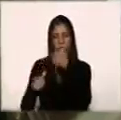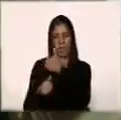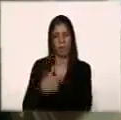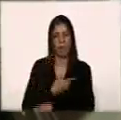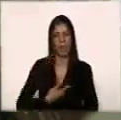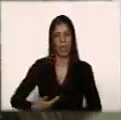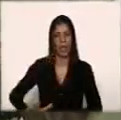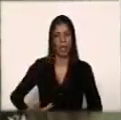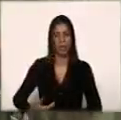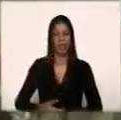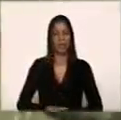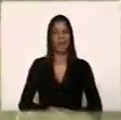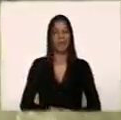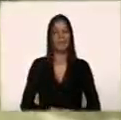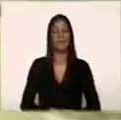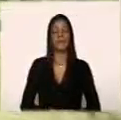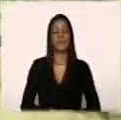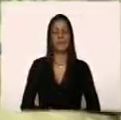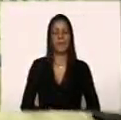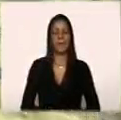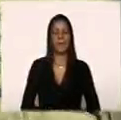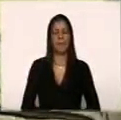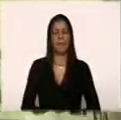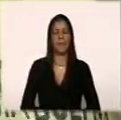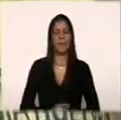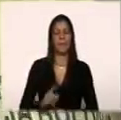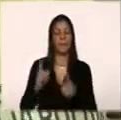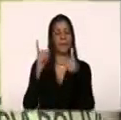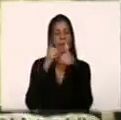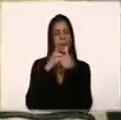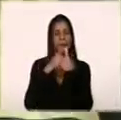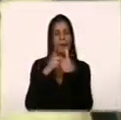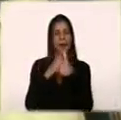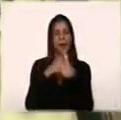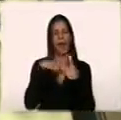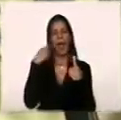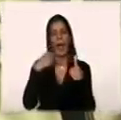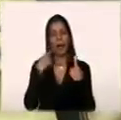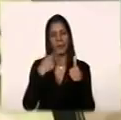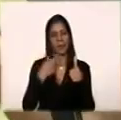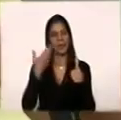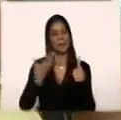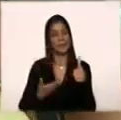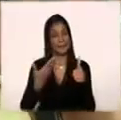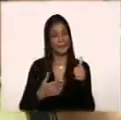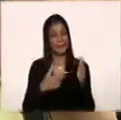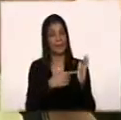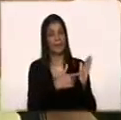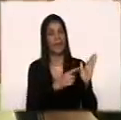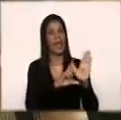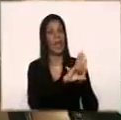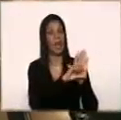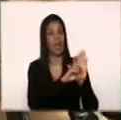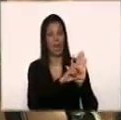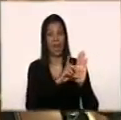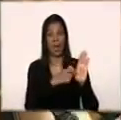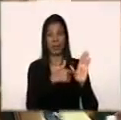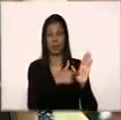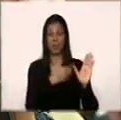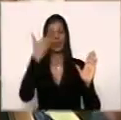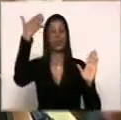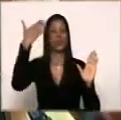Primero, quiero participar que, dada la importancia de esta ley que estamos aprobando el día de